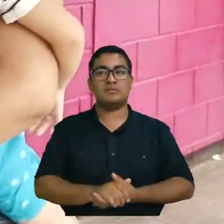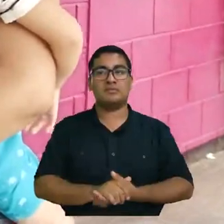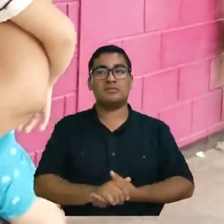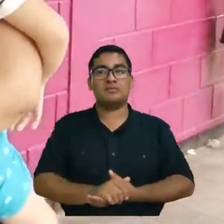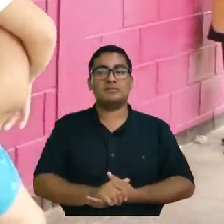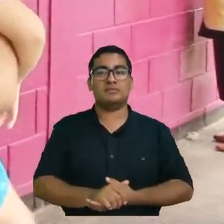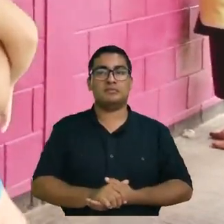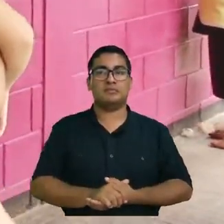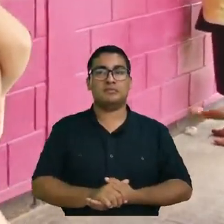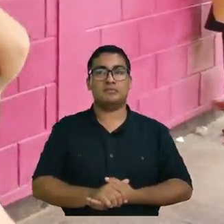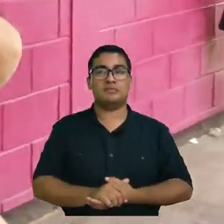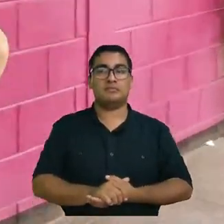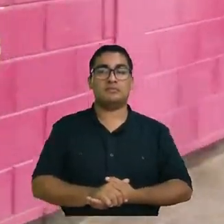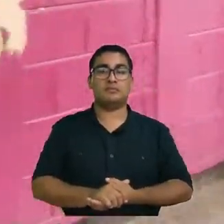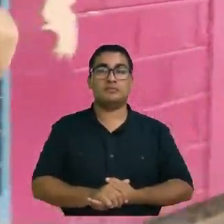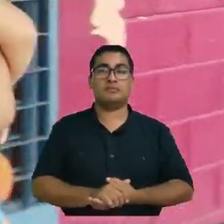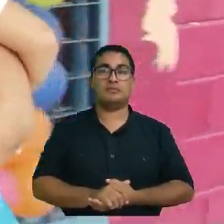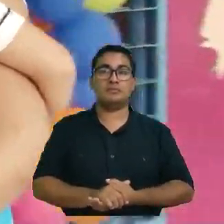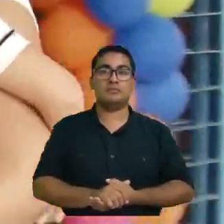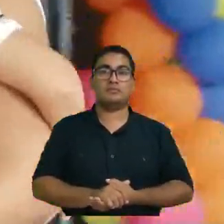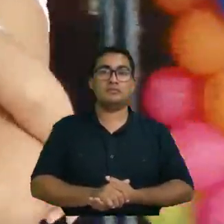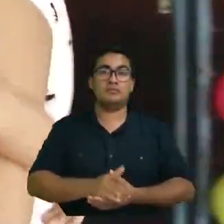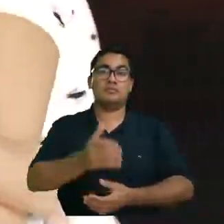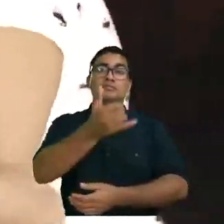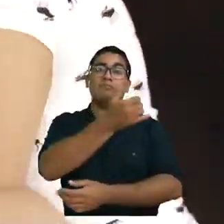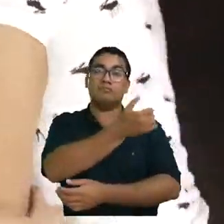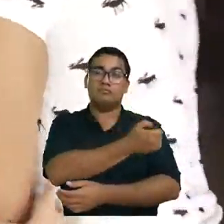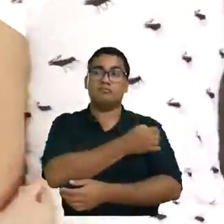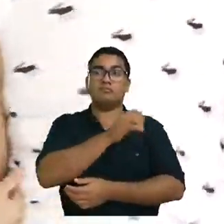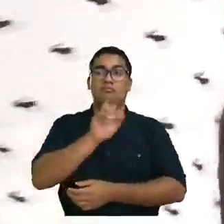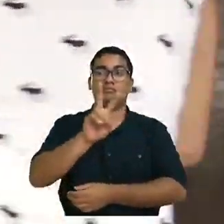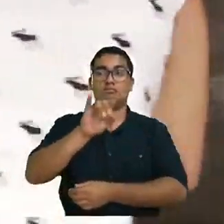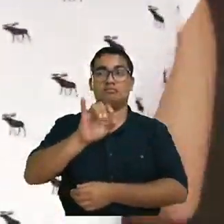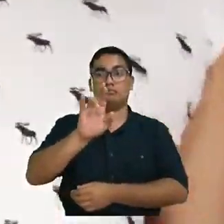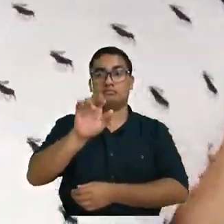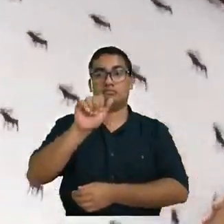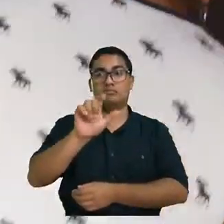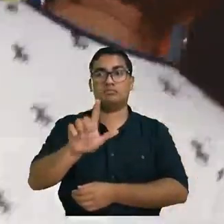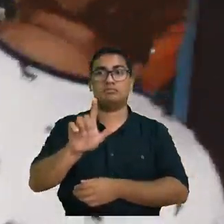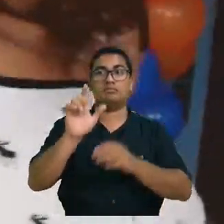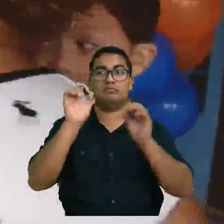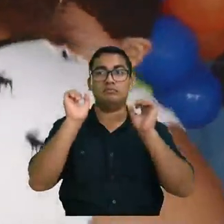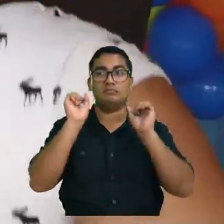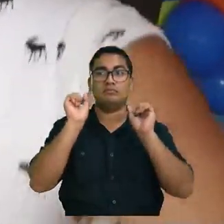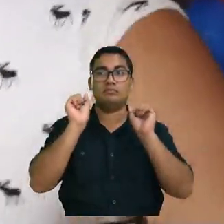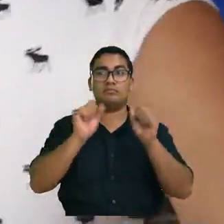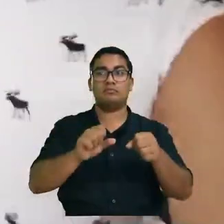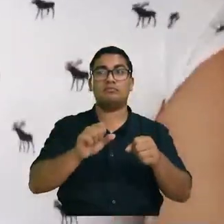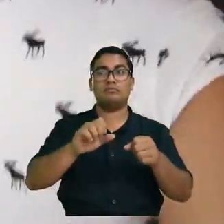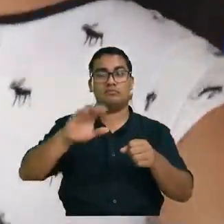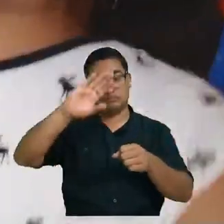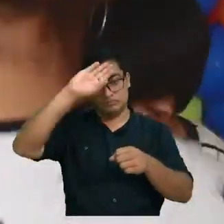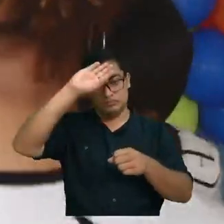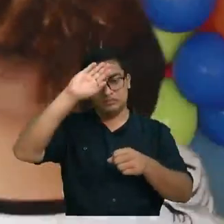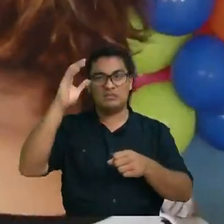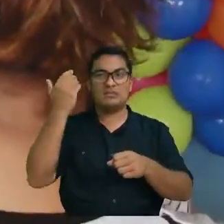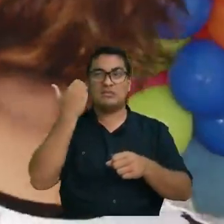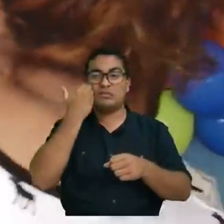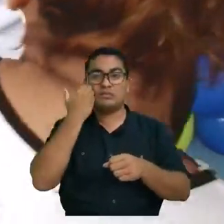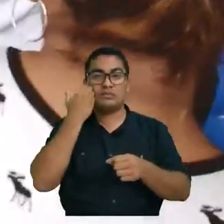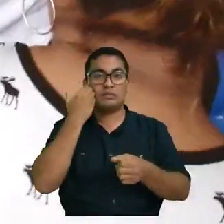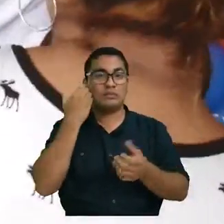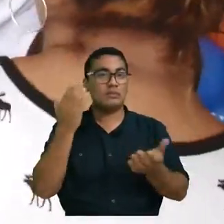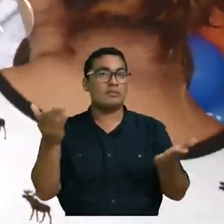incluso la vacuna son componentes virales y pueden desarrollar síntomas parecidos a la enfermedad, pero no tan severos como la